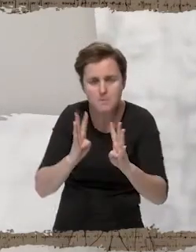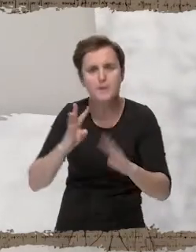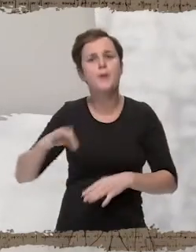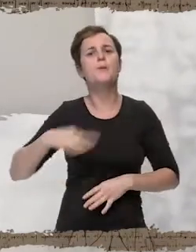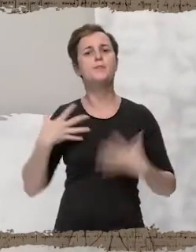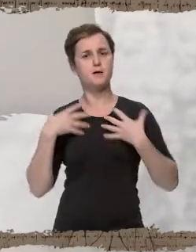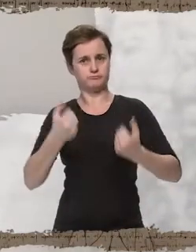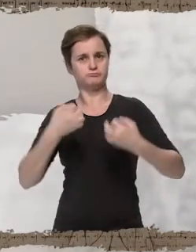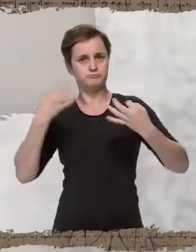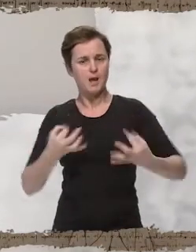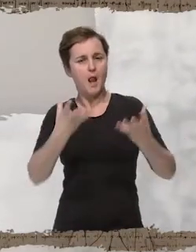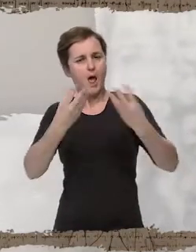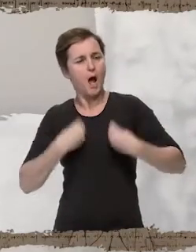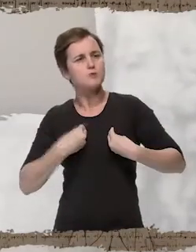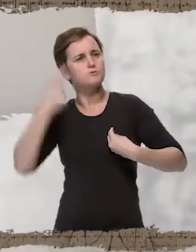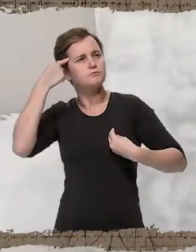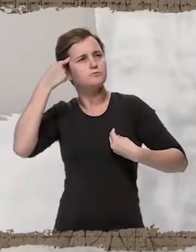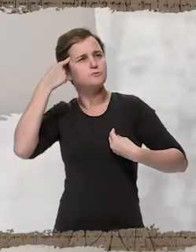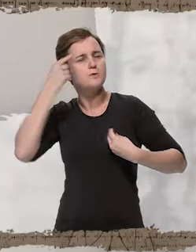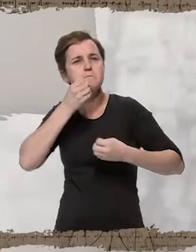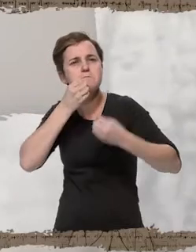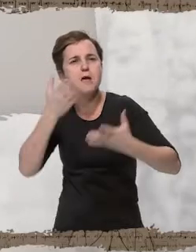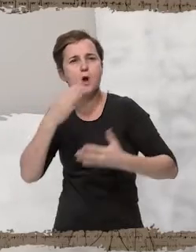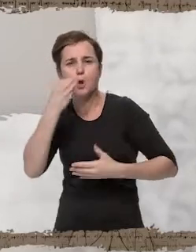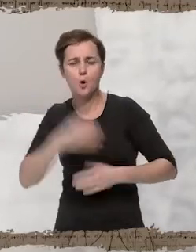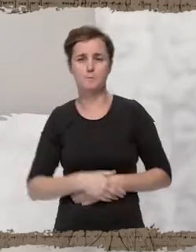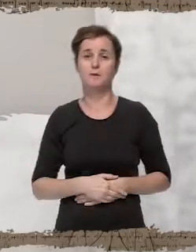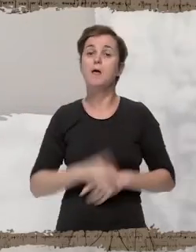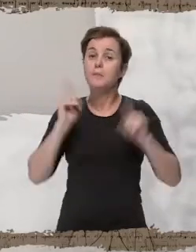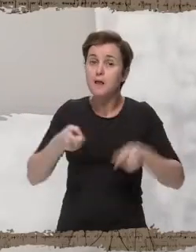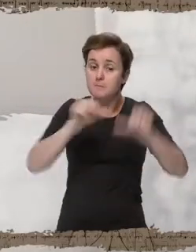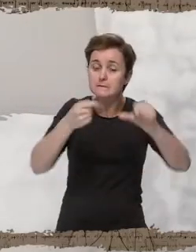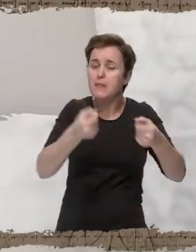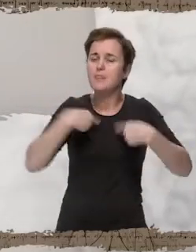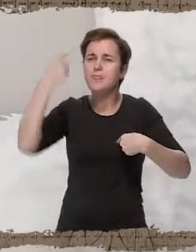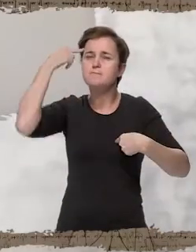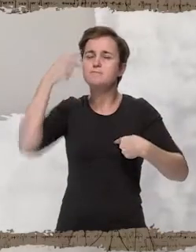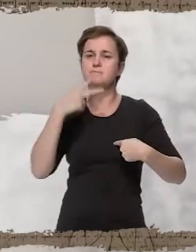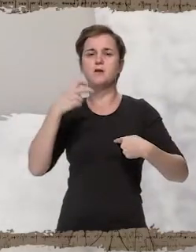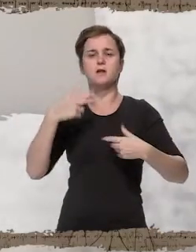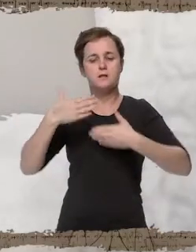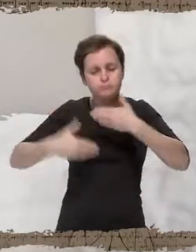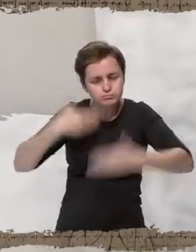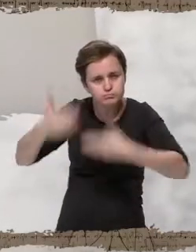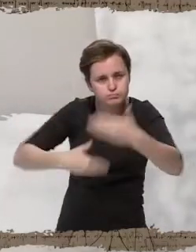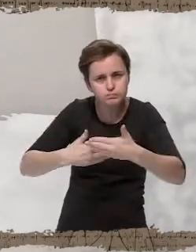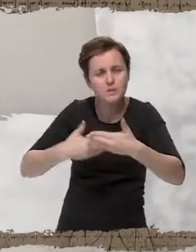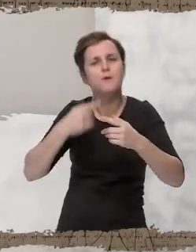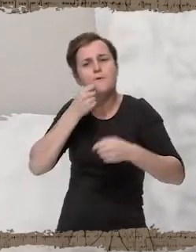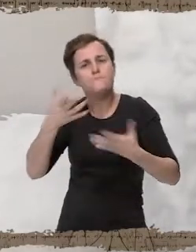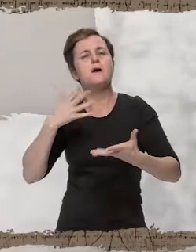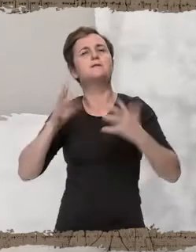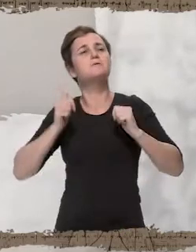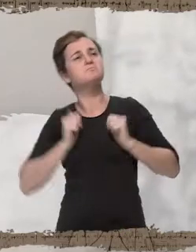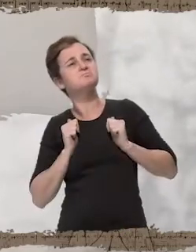tengamos una vida más saludable y nos ayuda a tener más y mejores alimentos. También nos proporciona energía para todo y